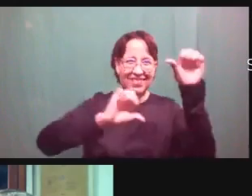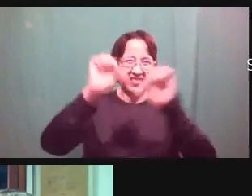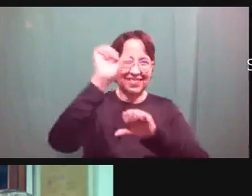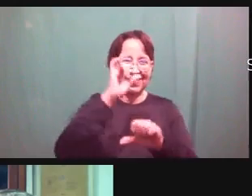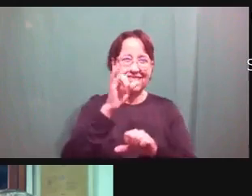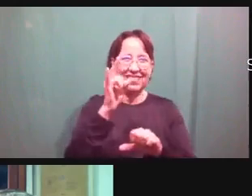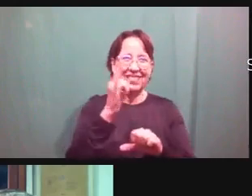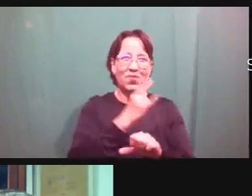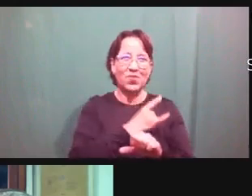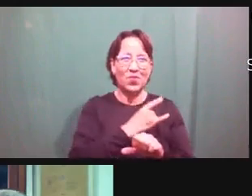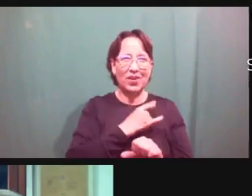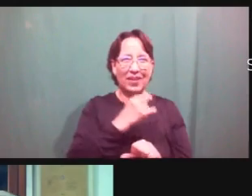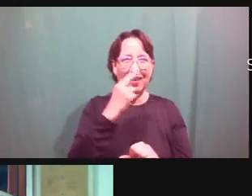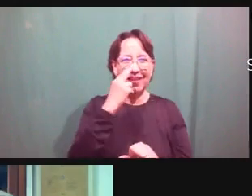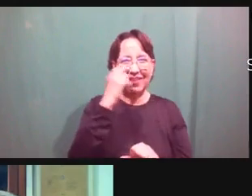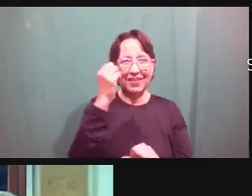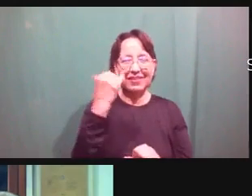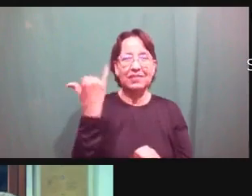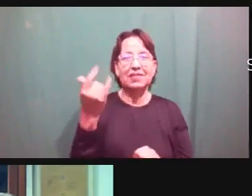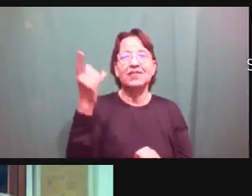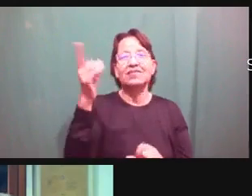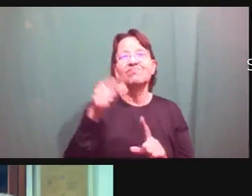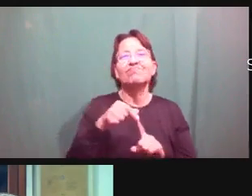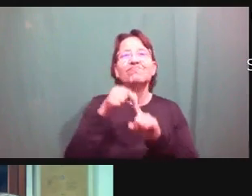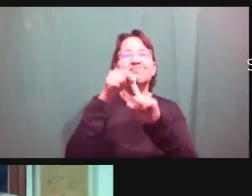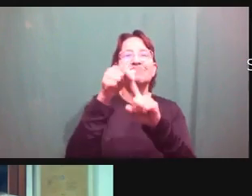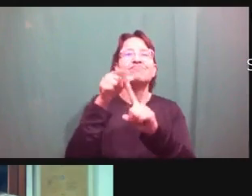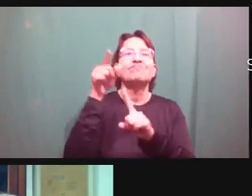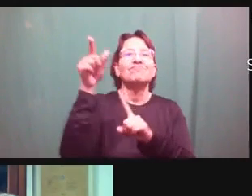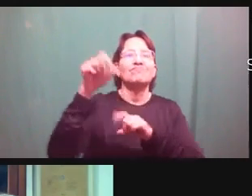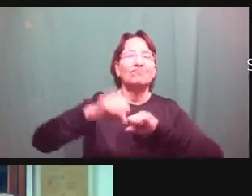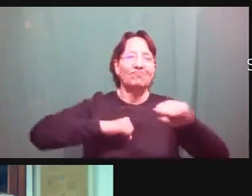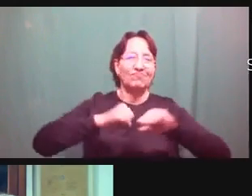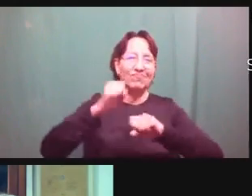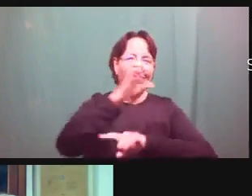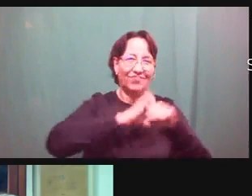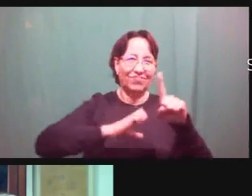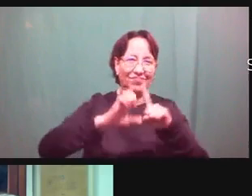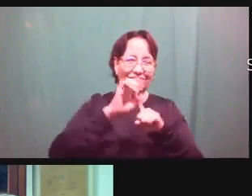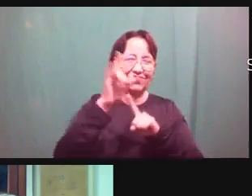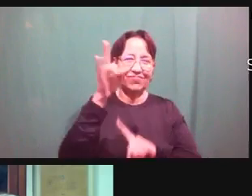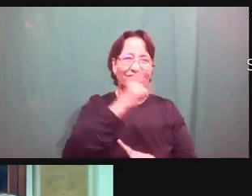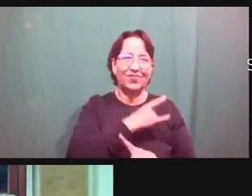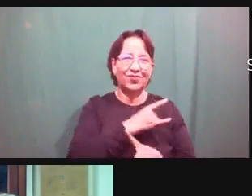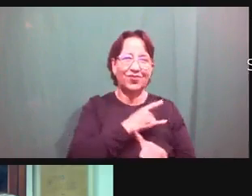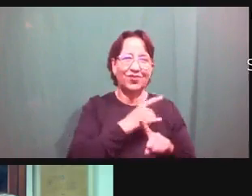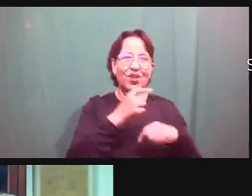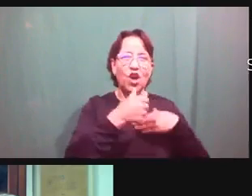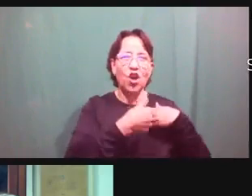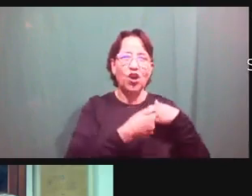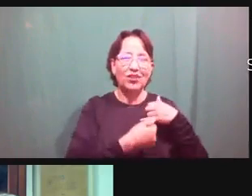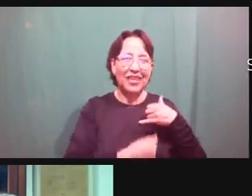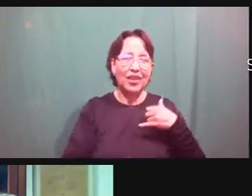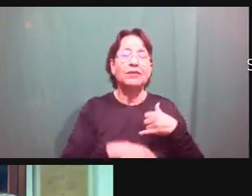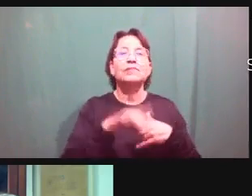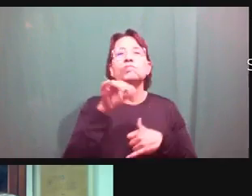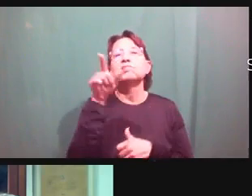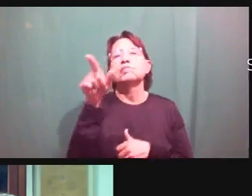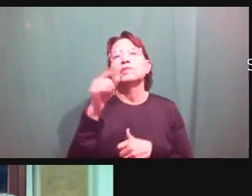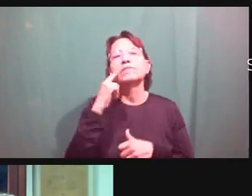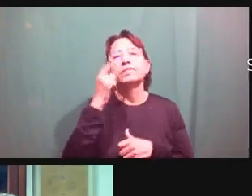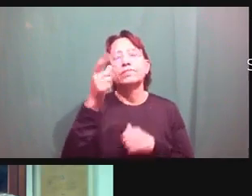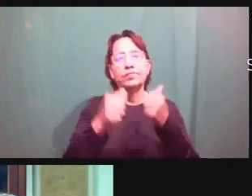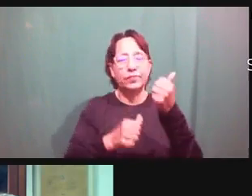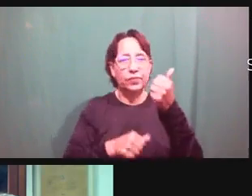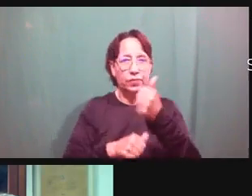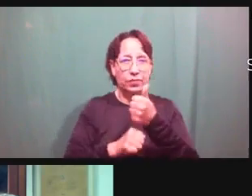Universidad Nacional de Colombia con especialización en gestión cultural de la Universidad del Rosario. Él es asesor del área química